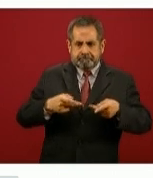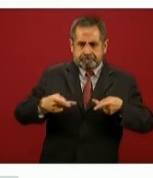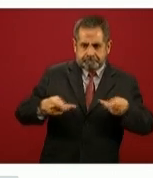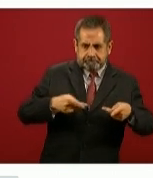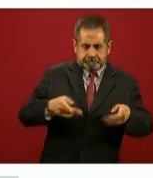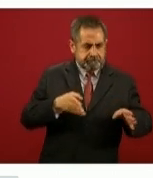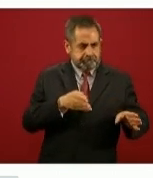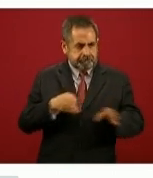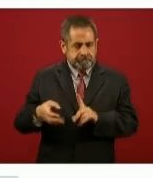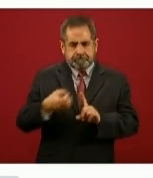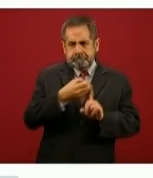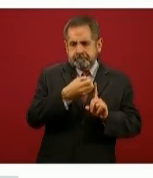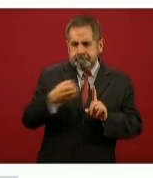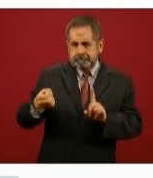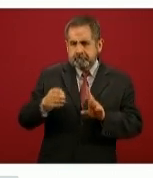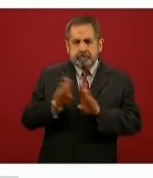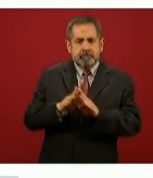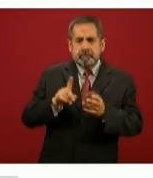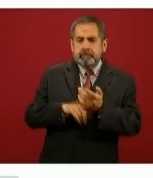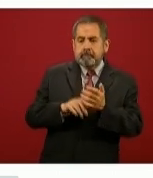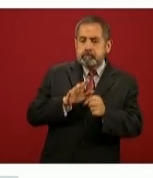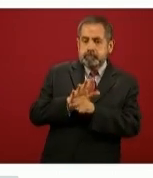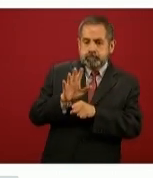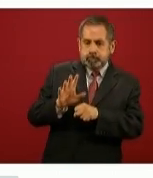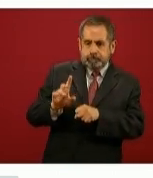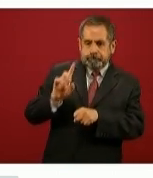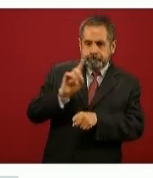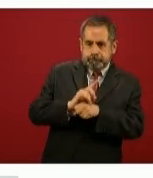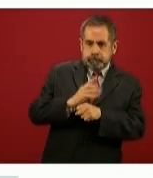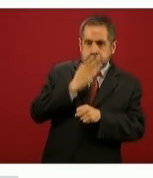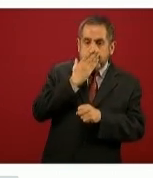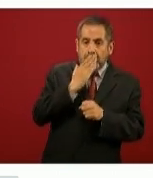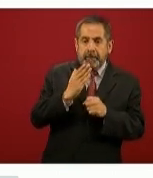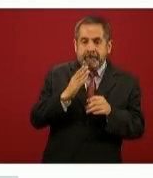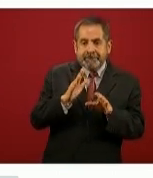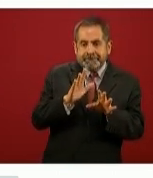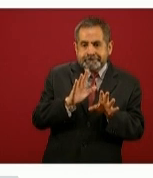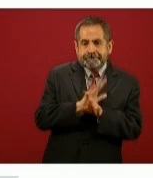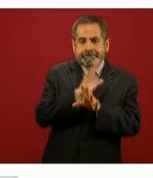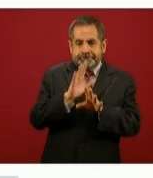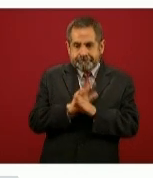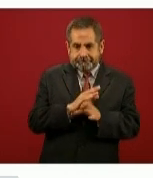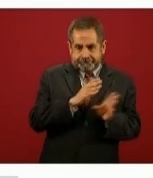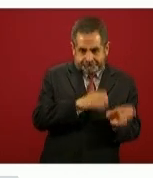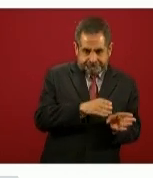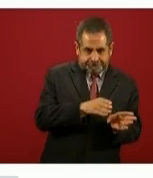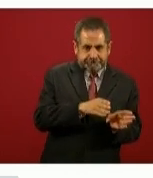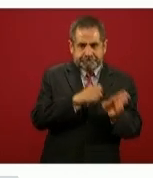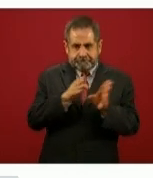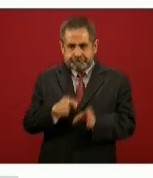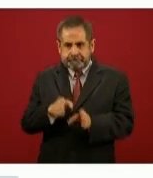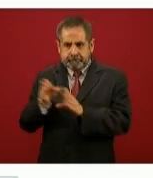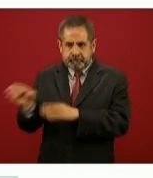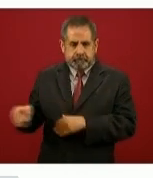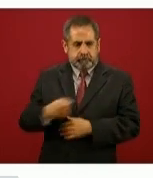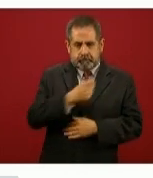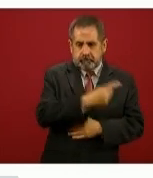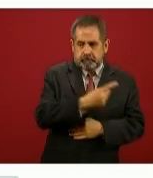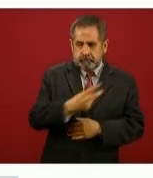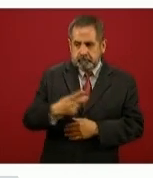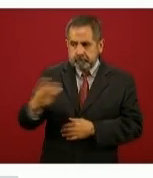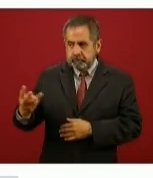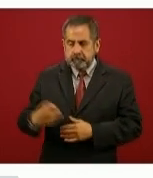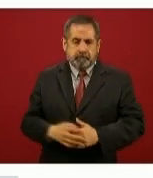programar adecuadamente el momento de cambio de las distintas fases y de las medidas de salud